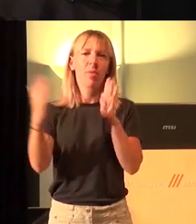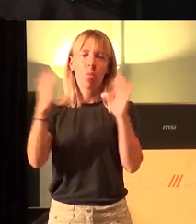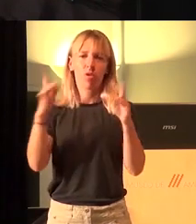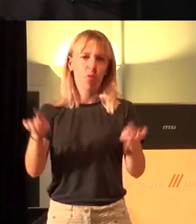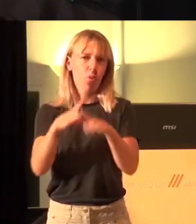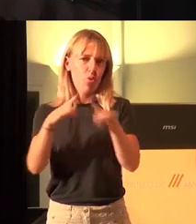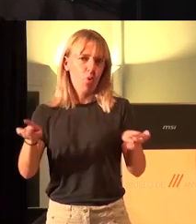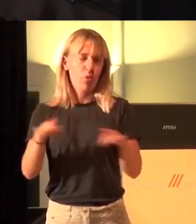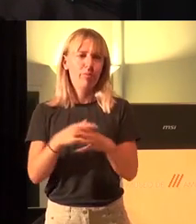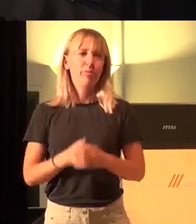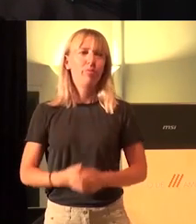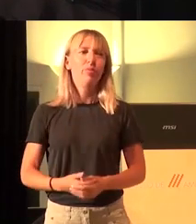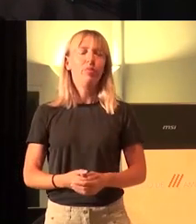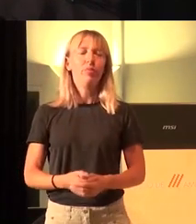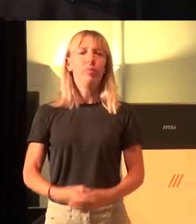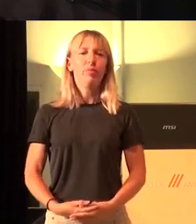función.